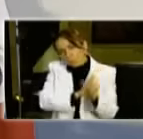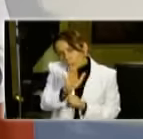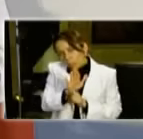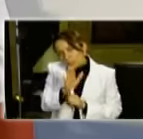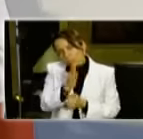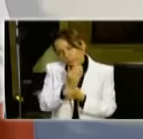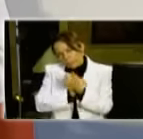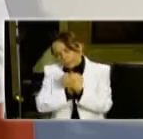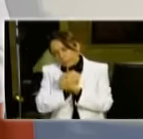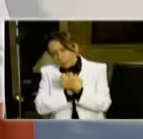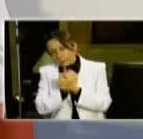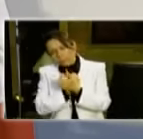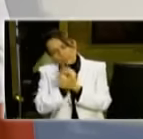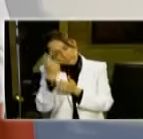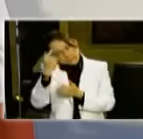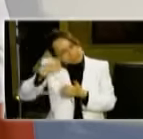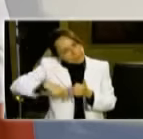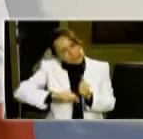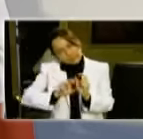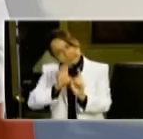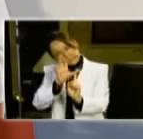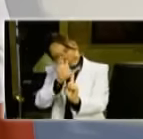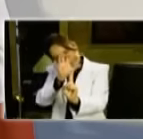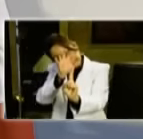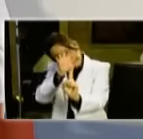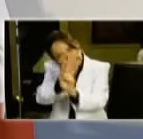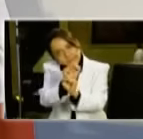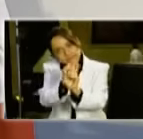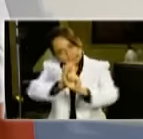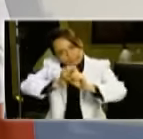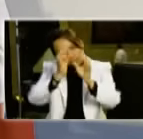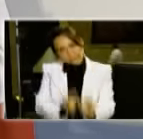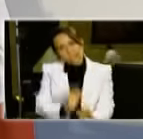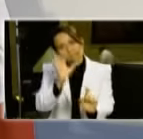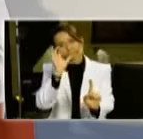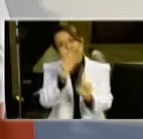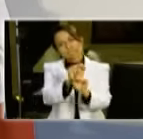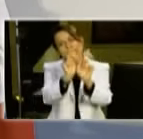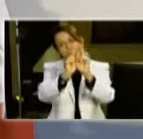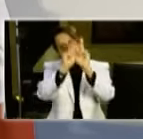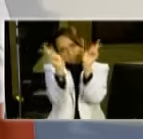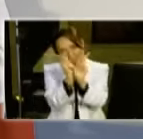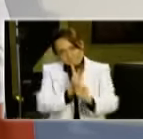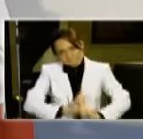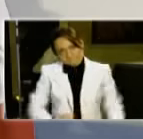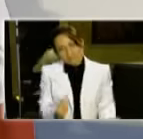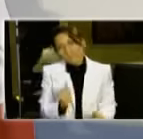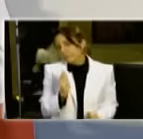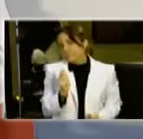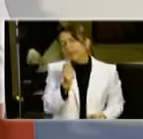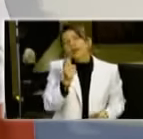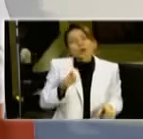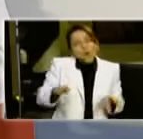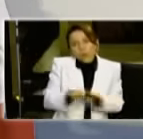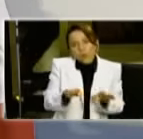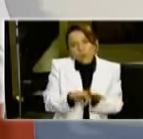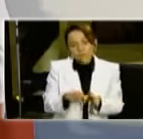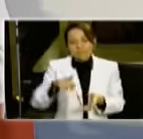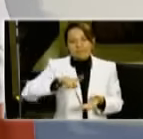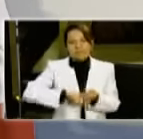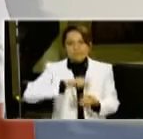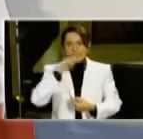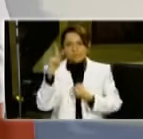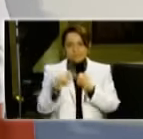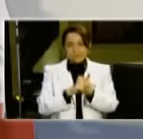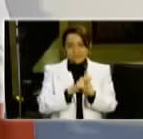paz interna, que es reducir sustantivamente la violencia interna en nuestros países, que aunque